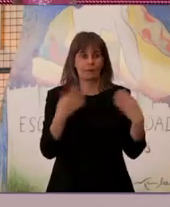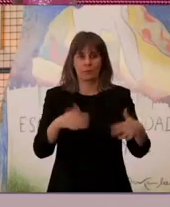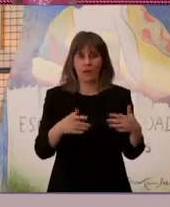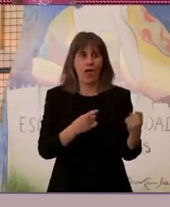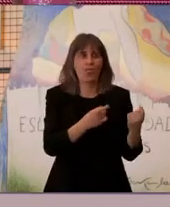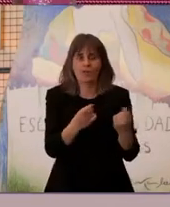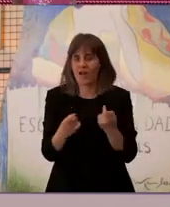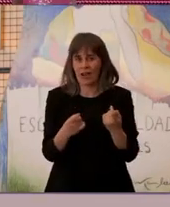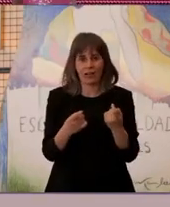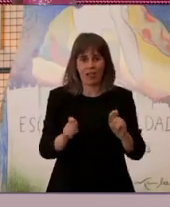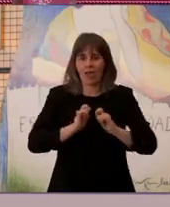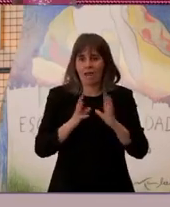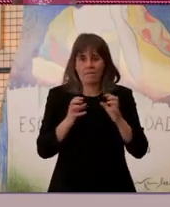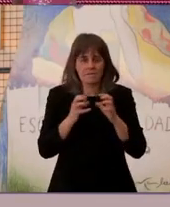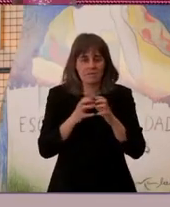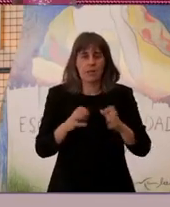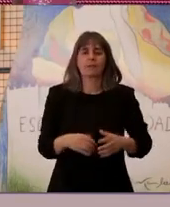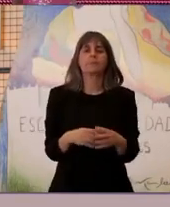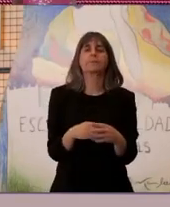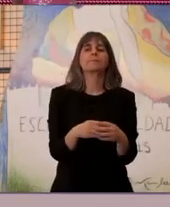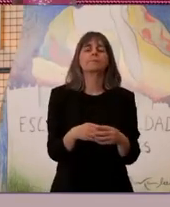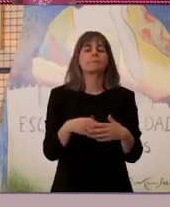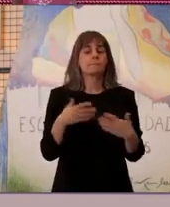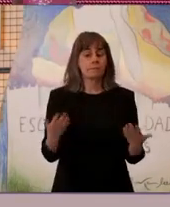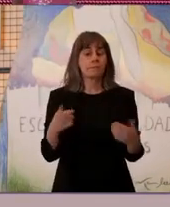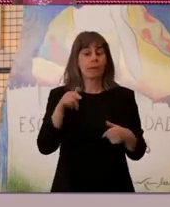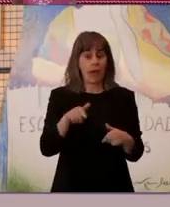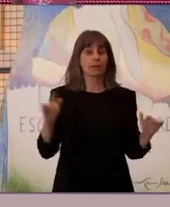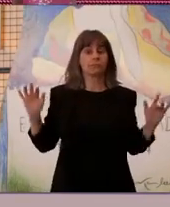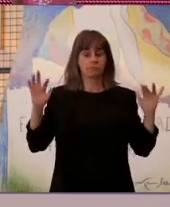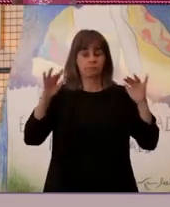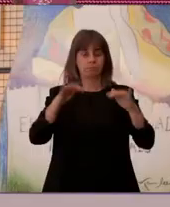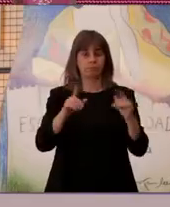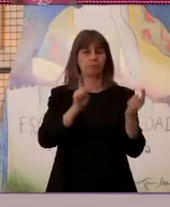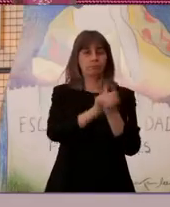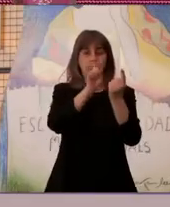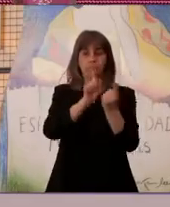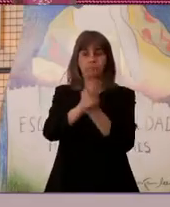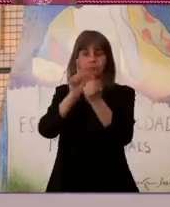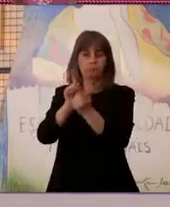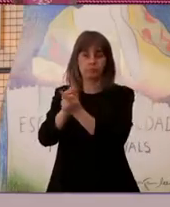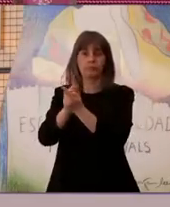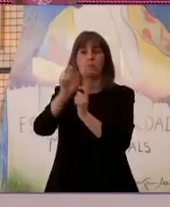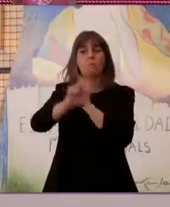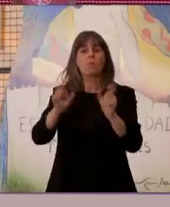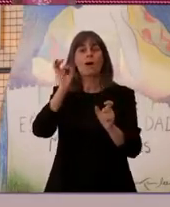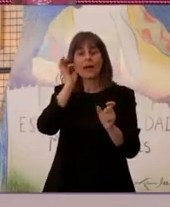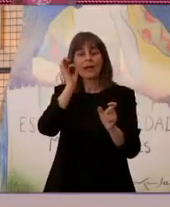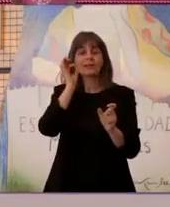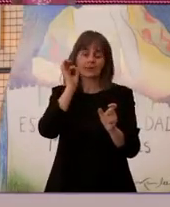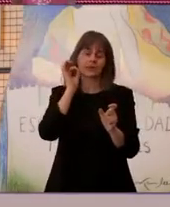lo más necesario entonces coincidimos allí con lo que llamábamos las mujeres del